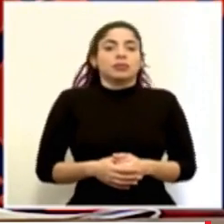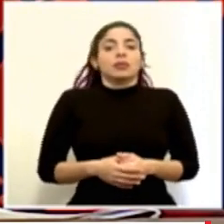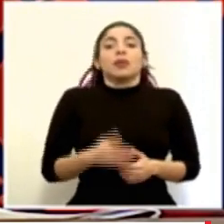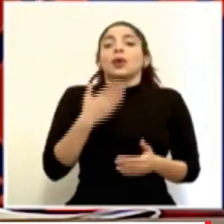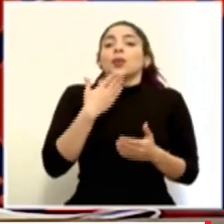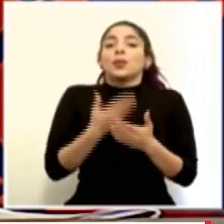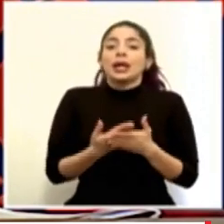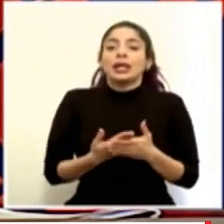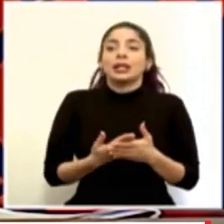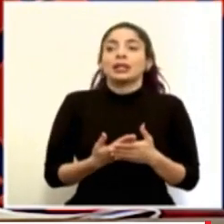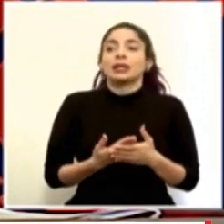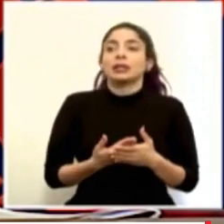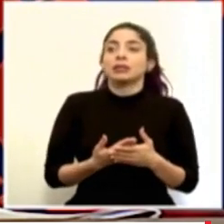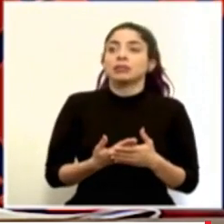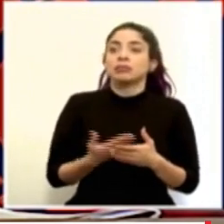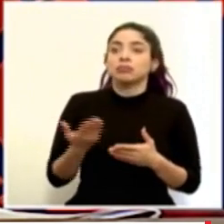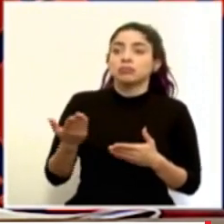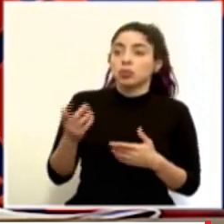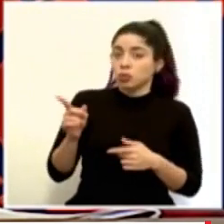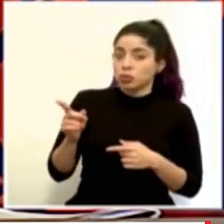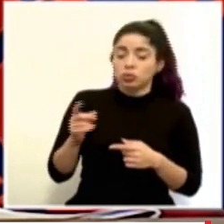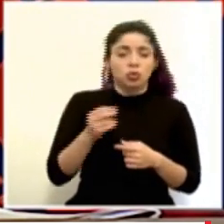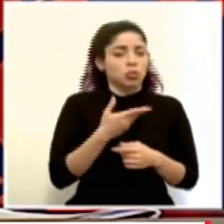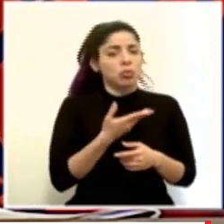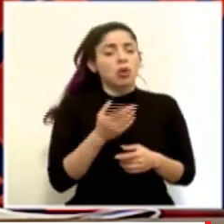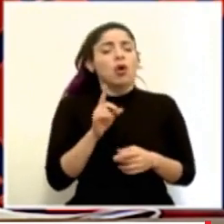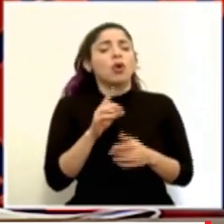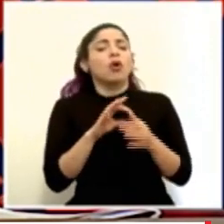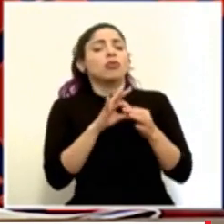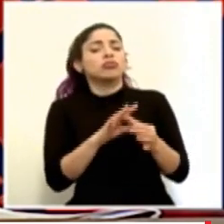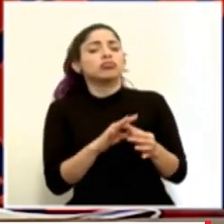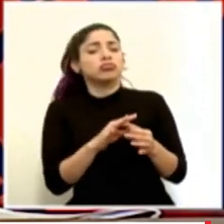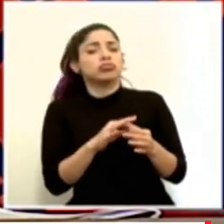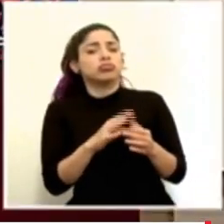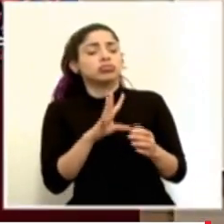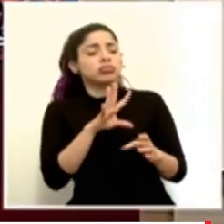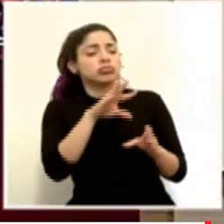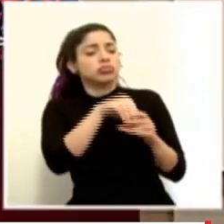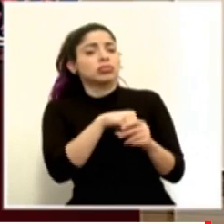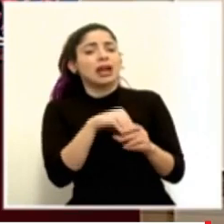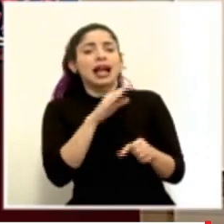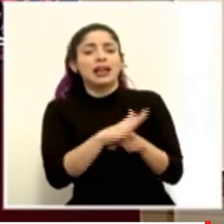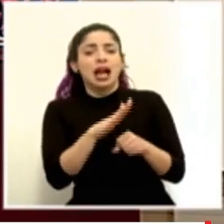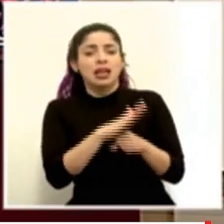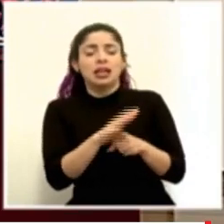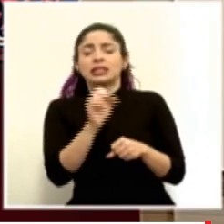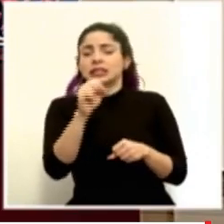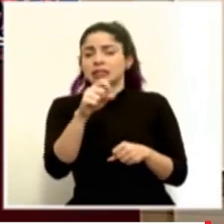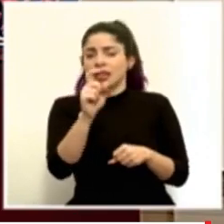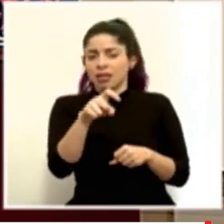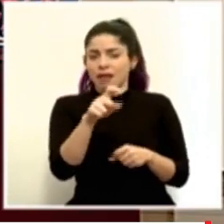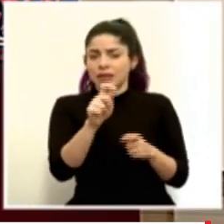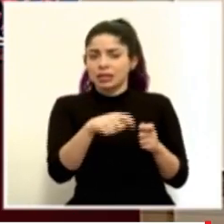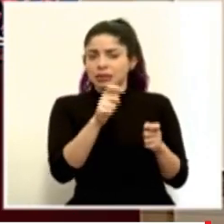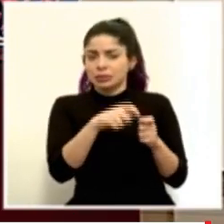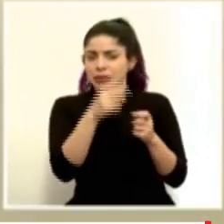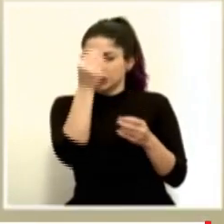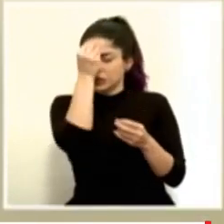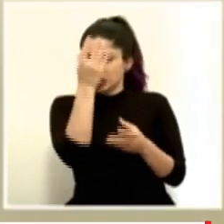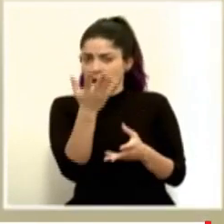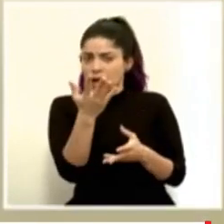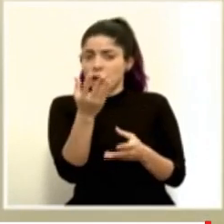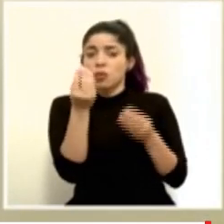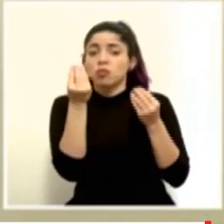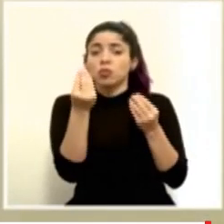Sí, bueno, tal vez. Sí. No, que con respecto tal vez a la intervención de Cañas, sí hay que especificar